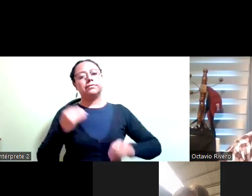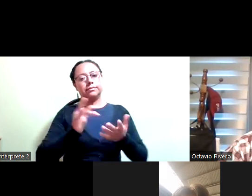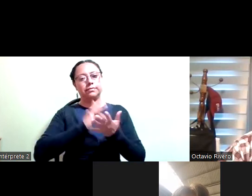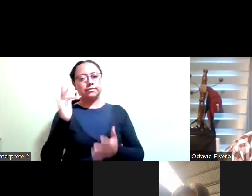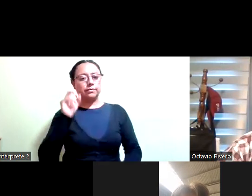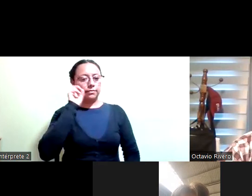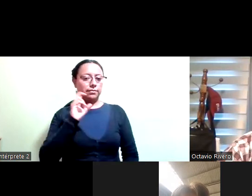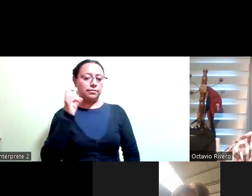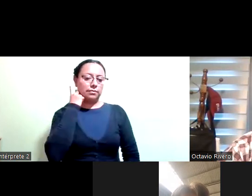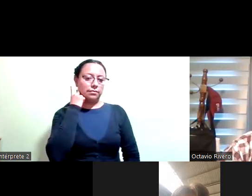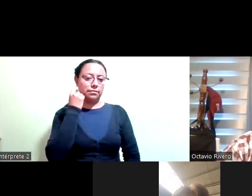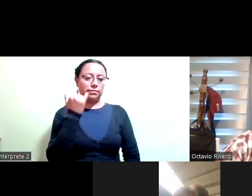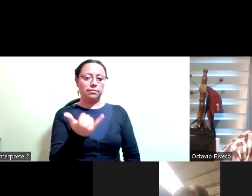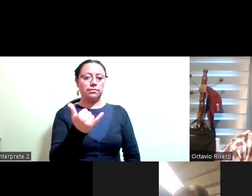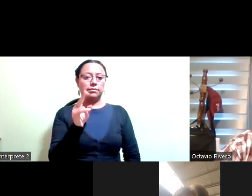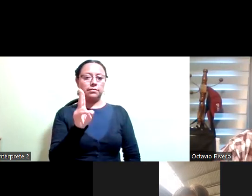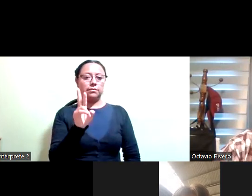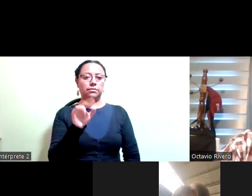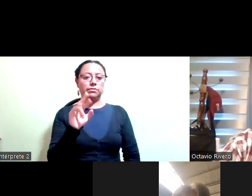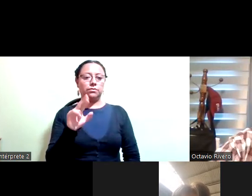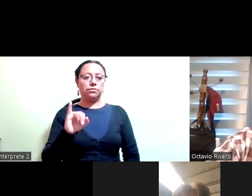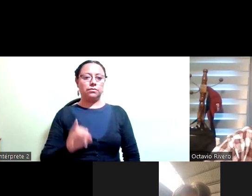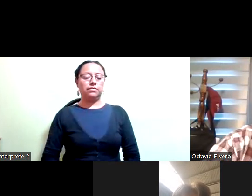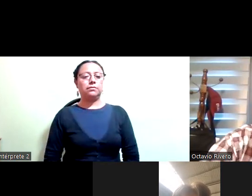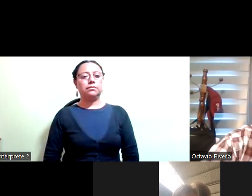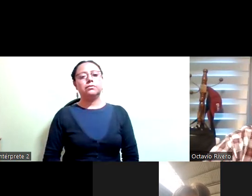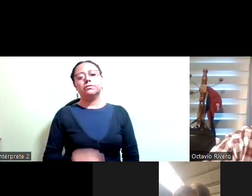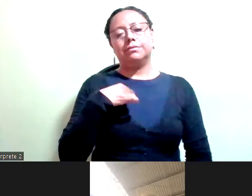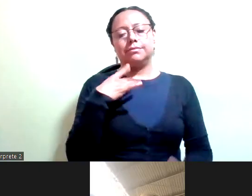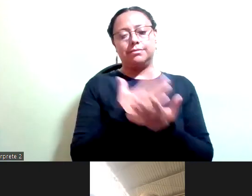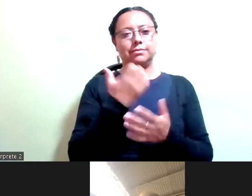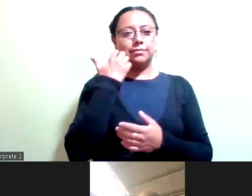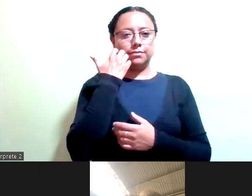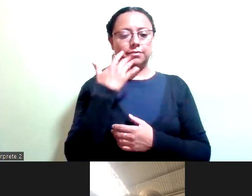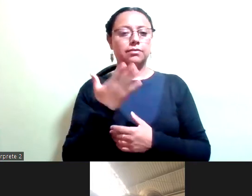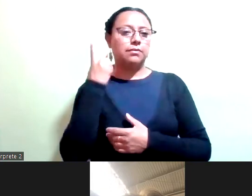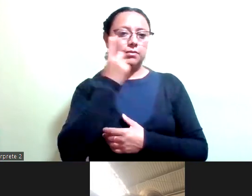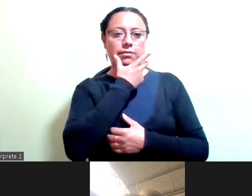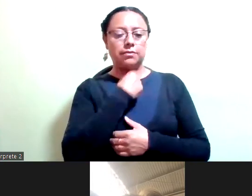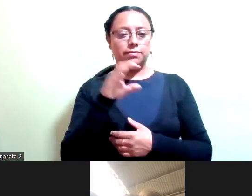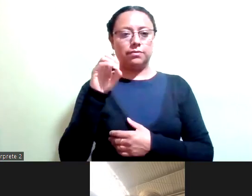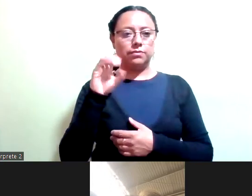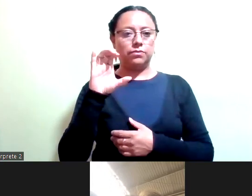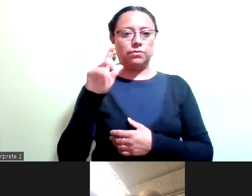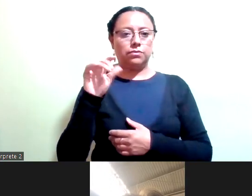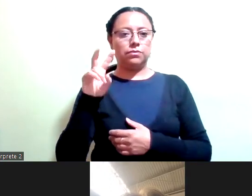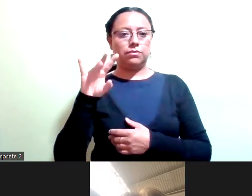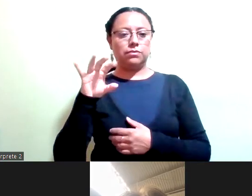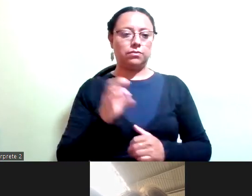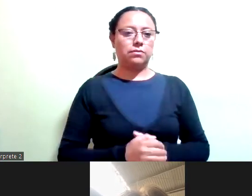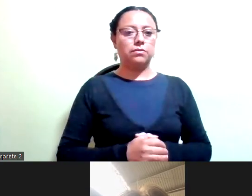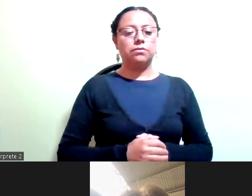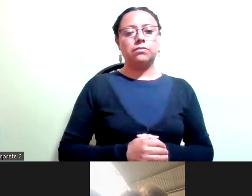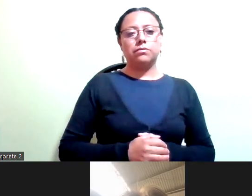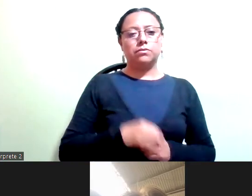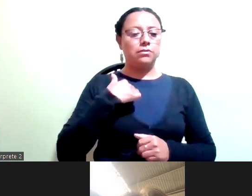diputada Yoriri. Diputado Octavio. Bueno, nada más comentar. Primero que hasta en el pleno tenemos tiempos, ¿no? Hasta